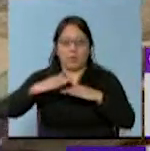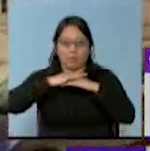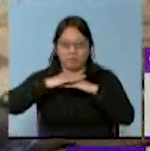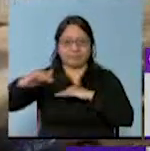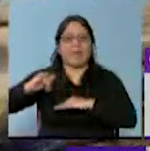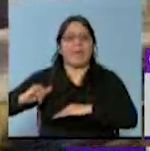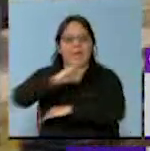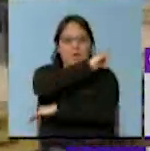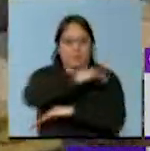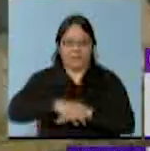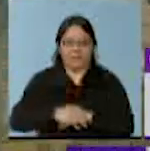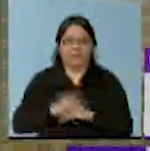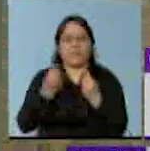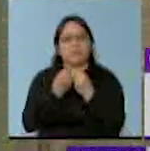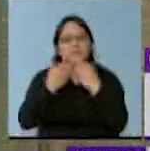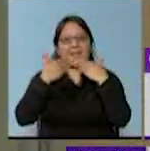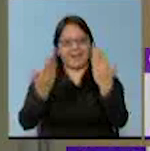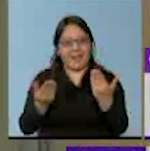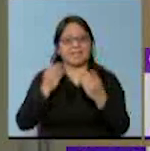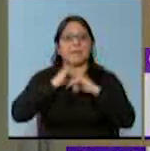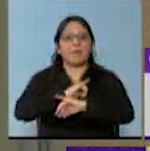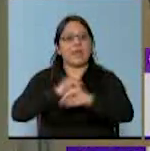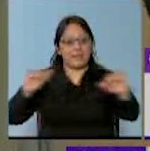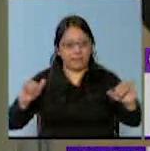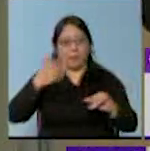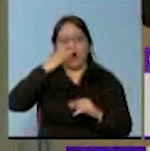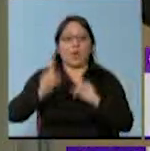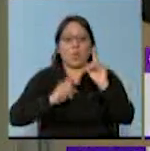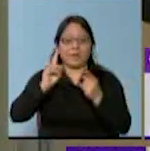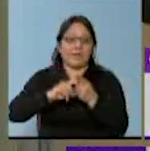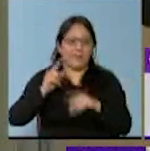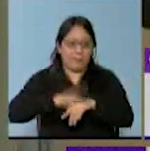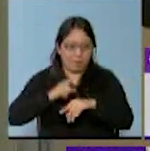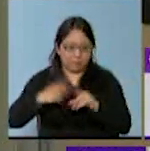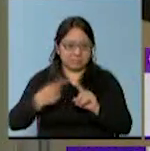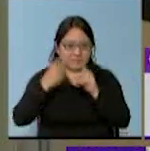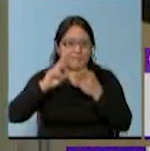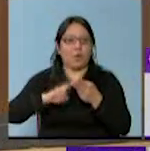gracias por tu ingreso muy completo del informe nos comunicamos en cualquier momento muchísimas gracias a ustedes